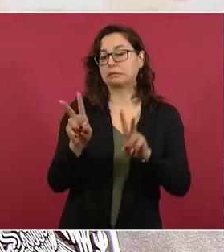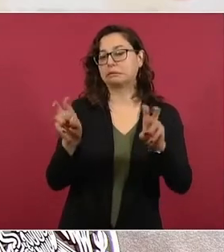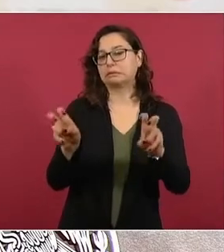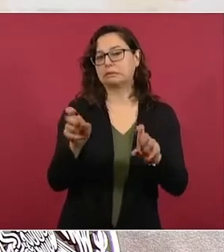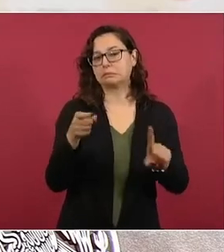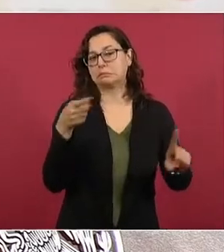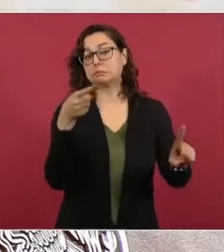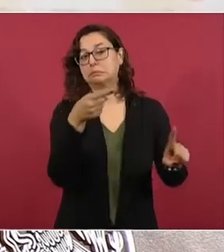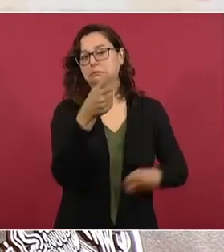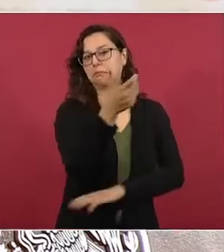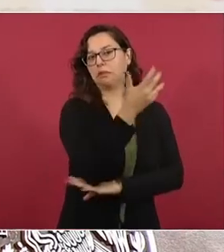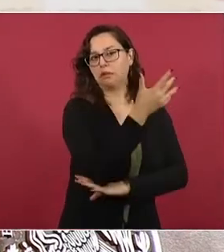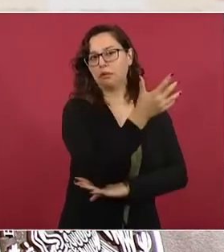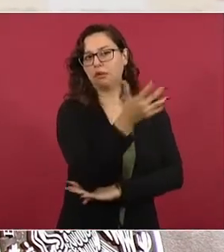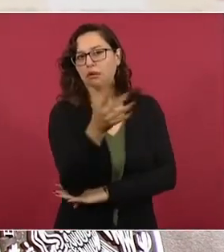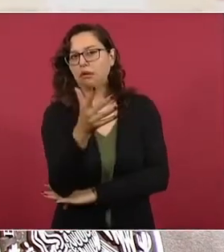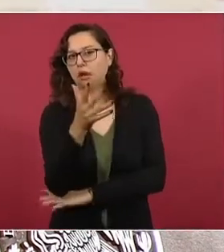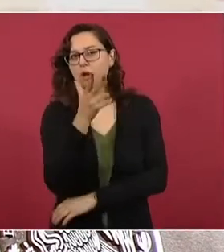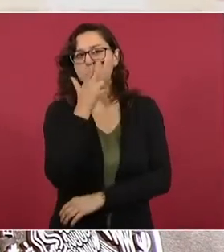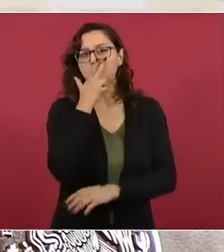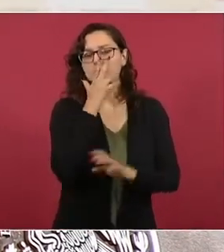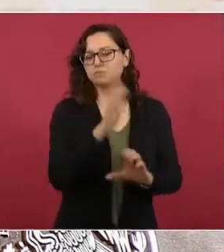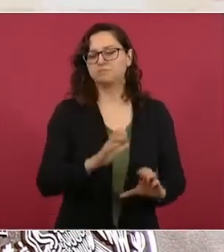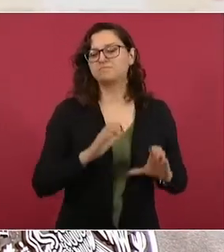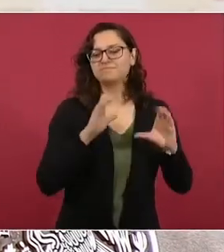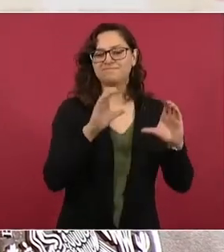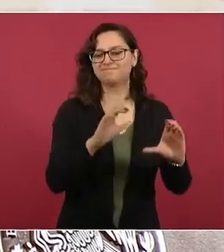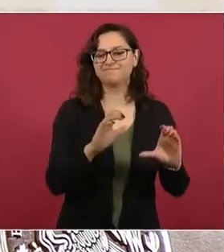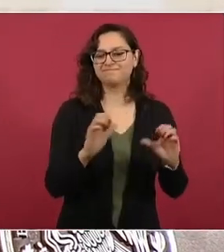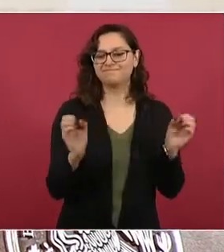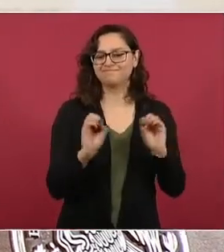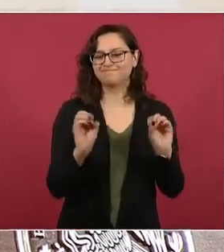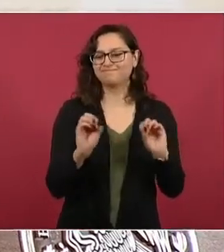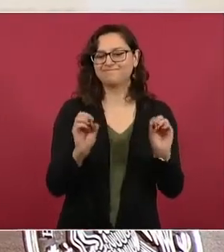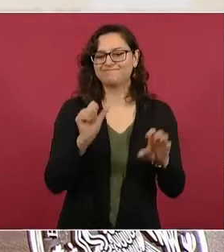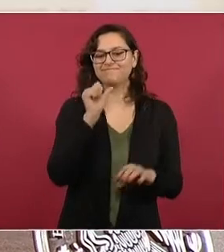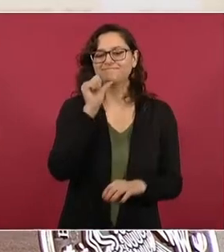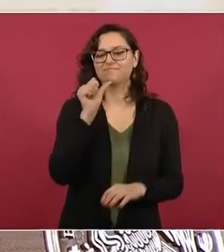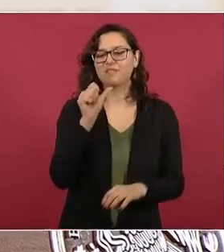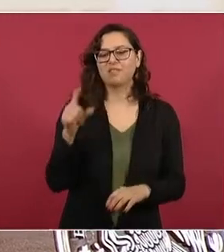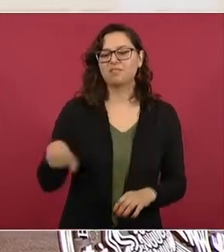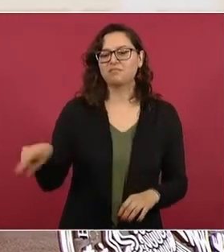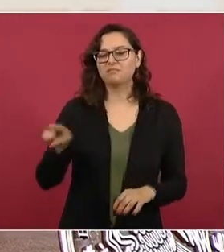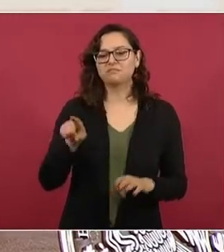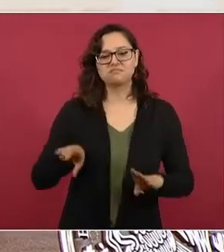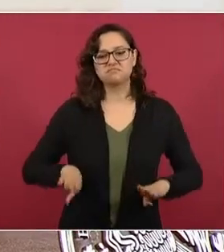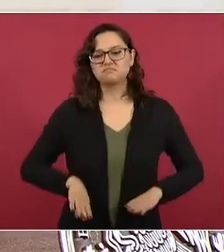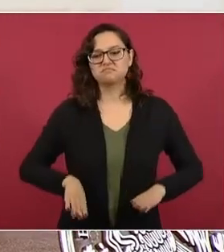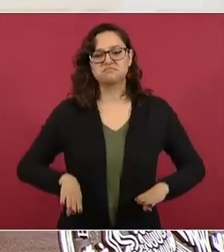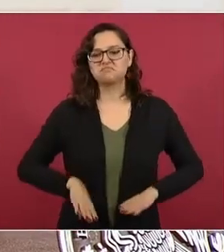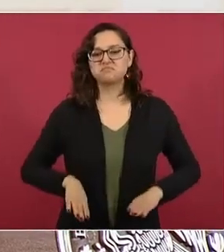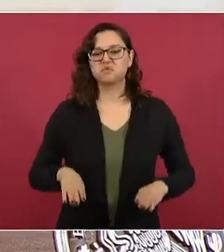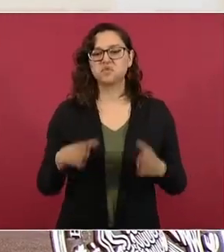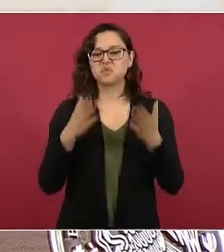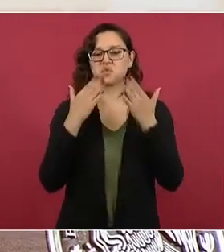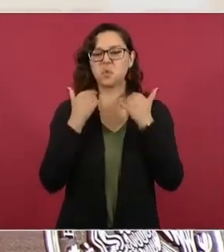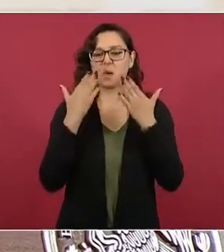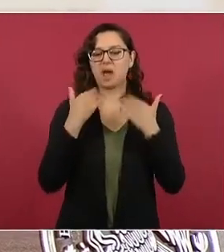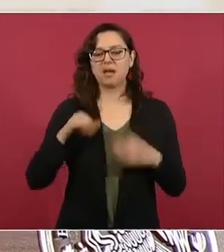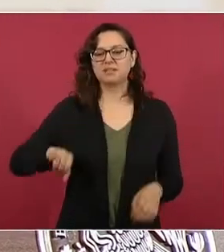gente sin convicciones, sin escrúpulos morales, de ninguna índole.